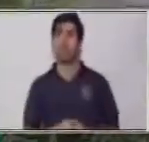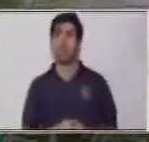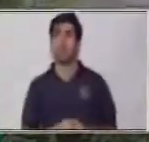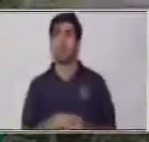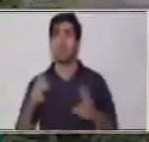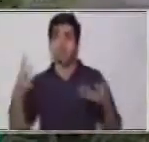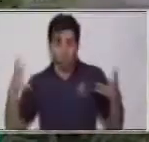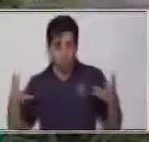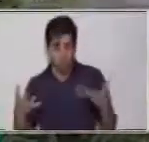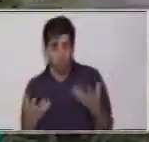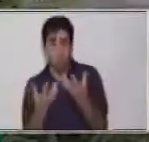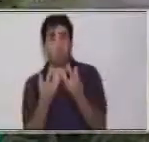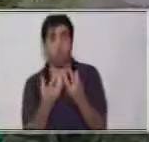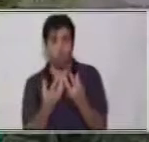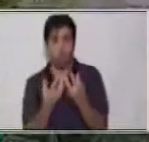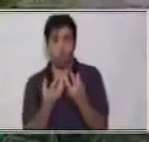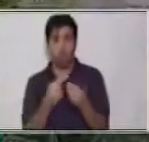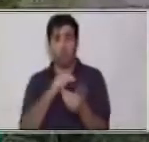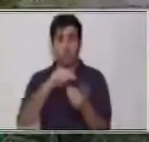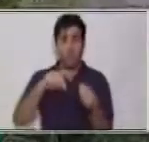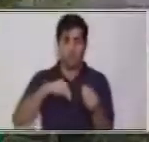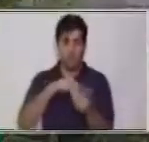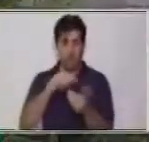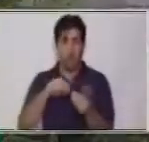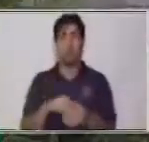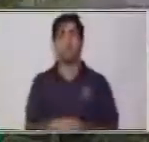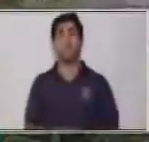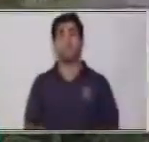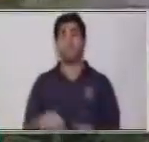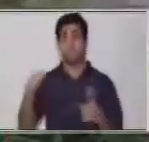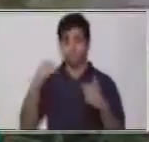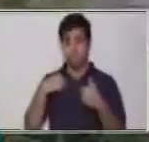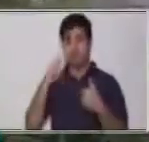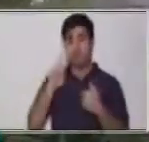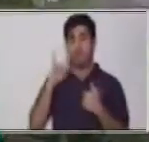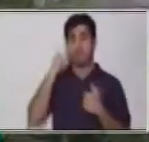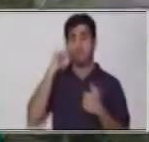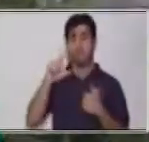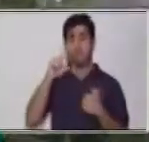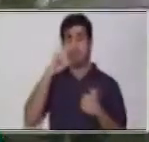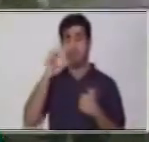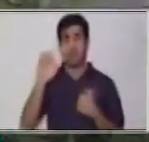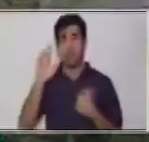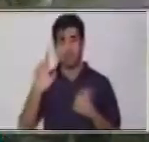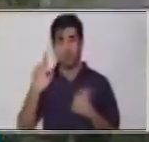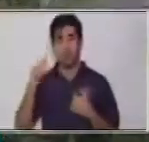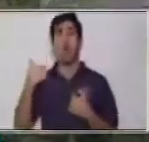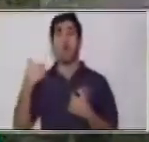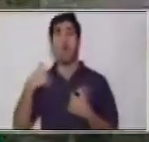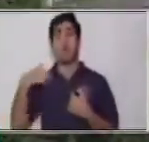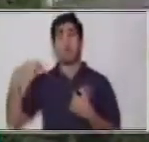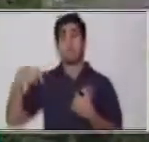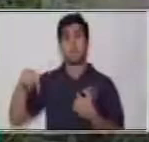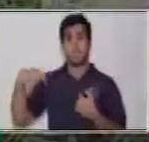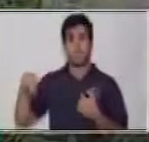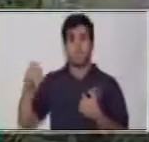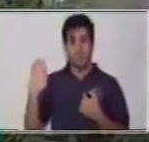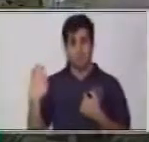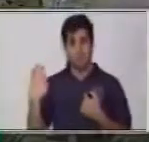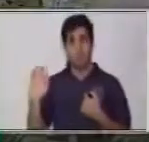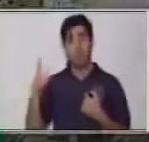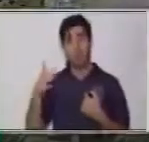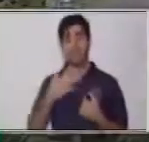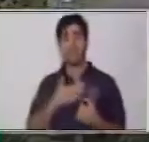Se reúne toda la familia. Víctor tiene un primo llamado Alberto